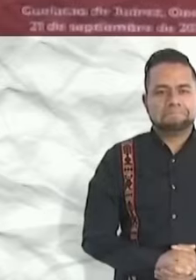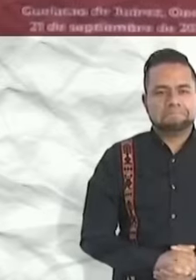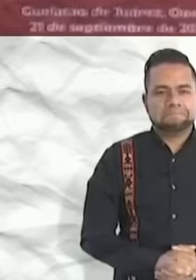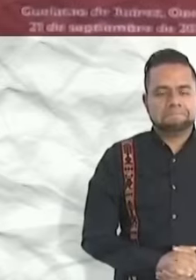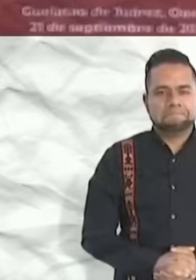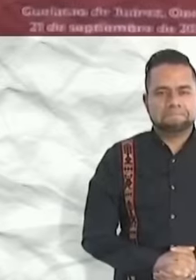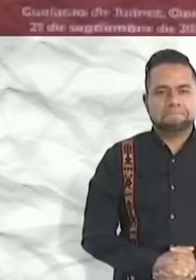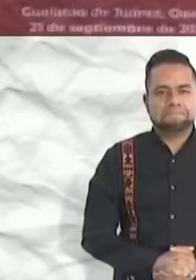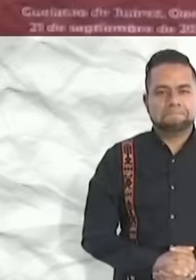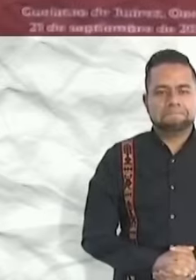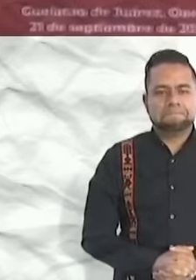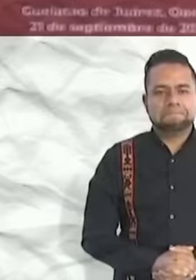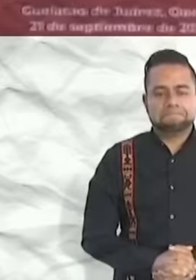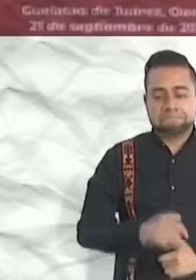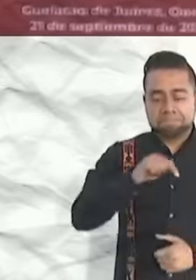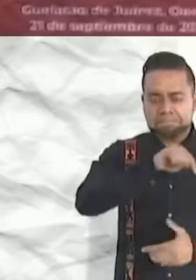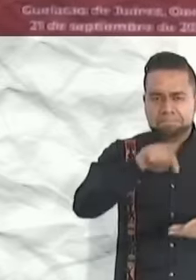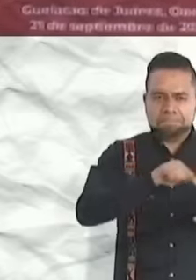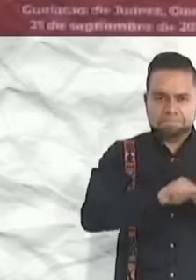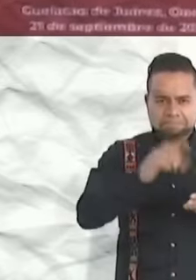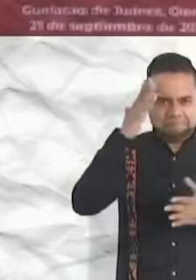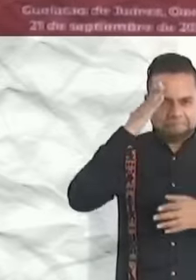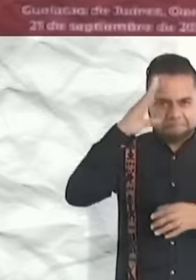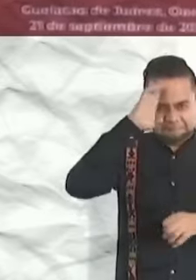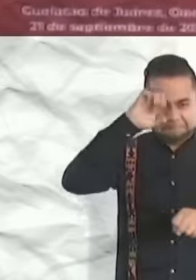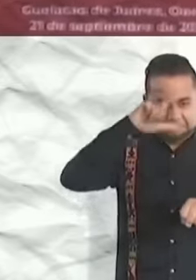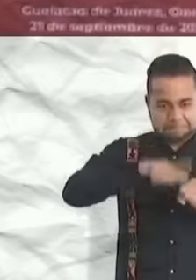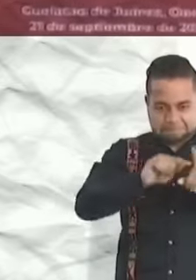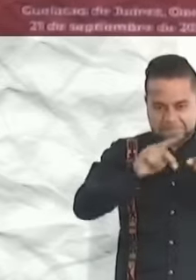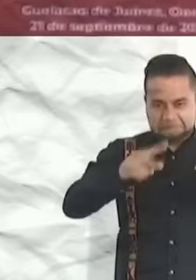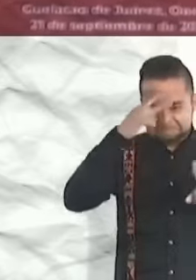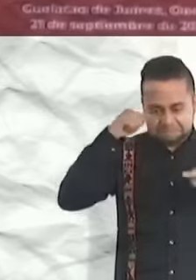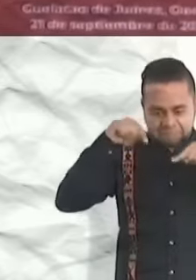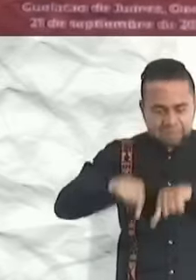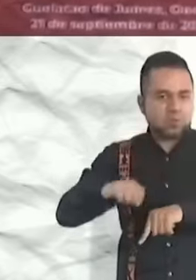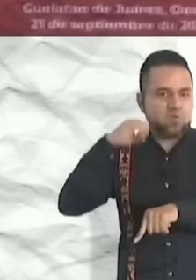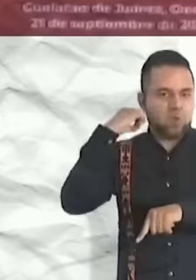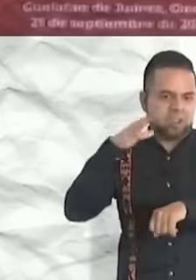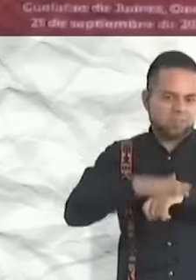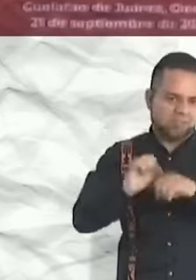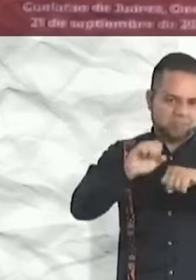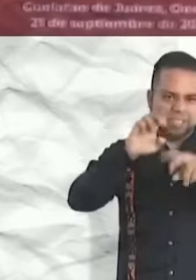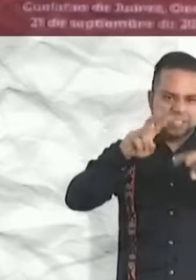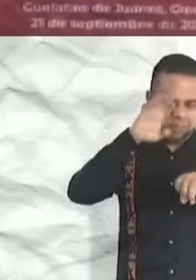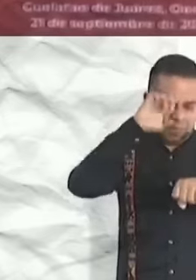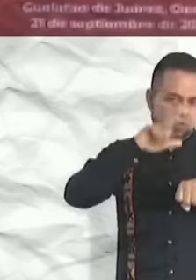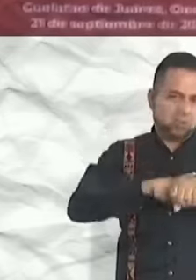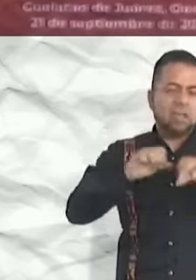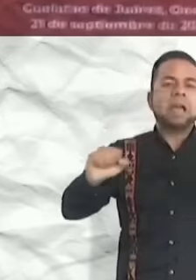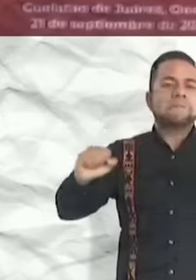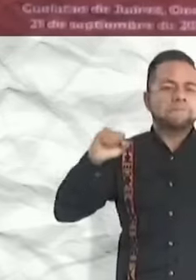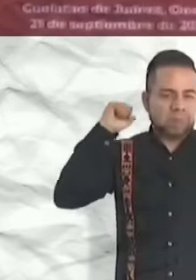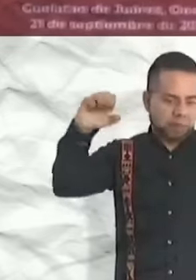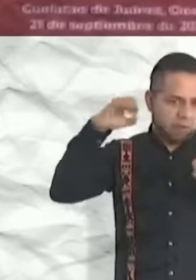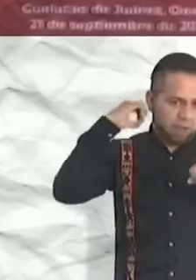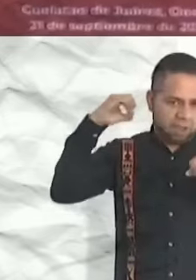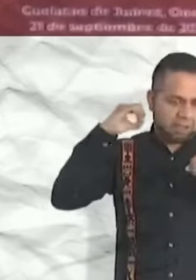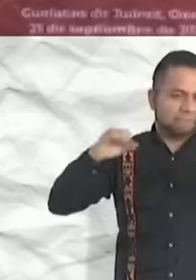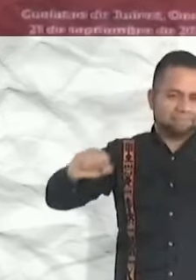Principal santuario cultural de México, Oaxaca. Sí. ¡Que viva